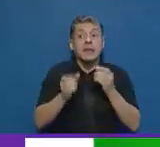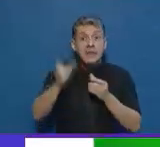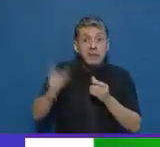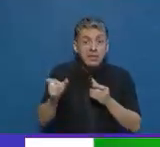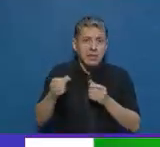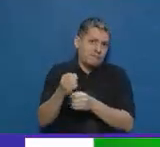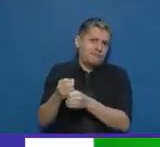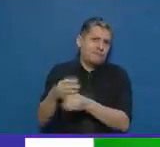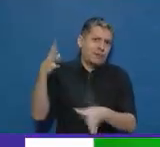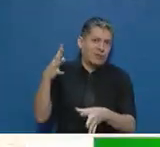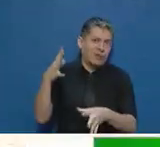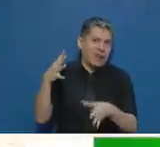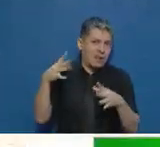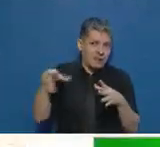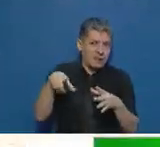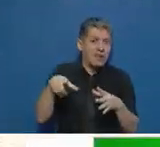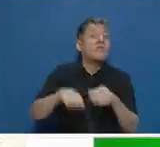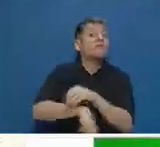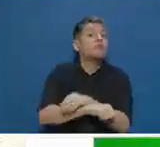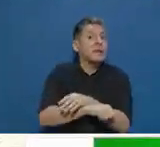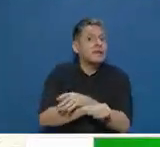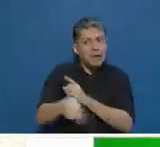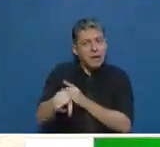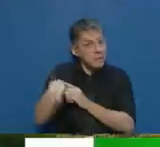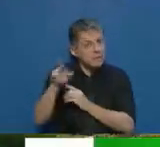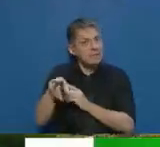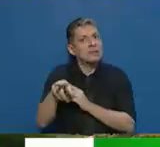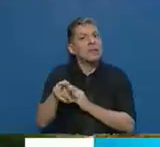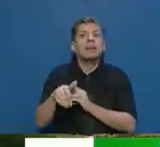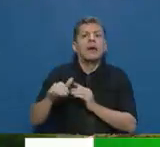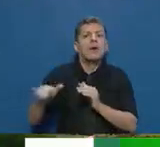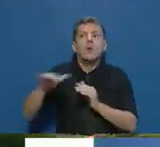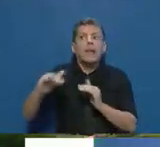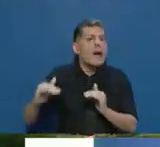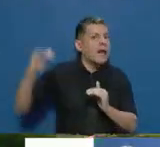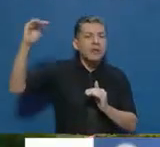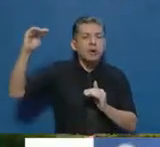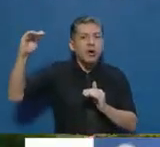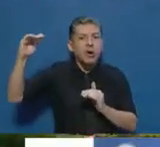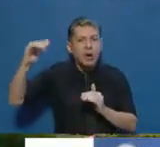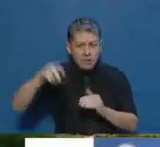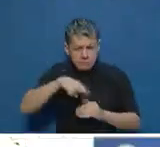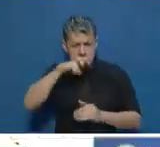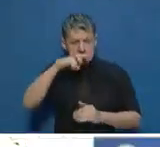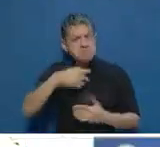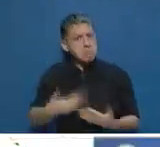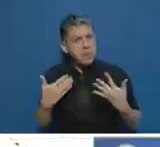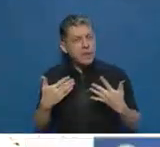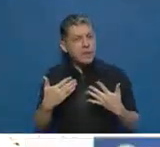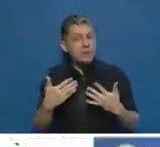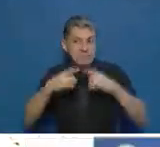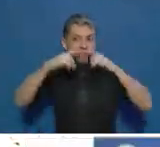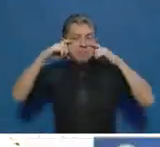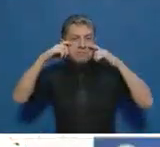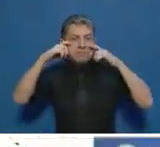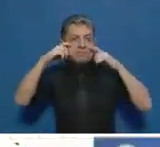a los deportistas, sobre todo a los futbolistas, para que en la altura pudieran rendir más. Pero también a boxeadores se utilizó